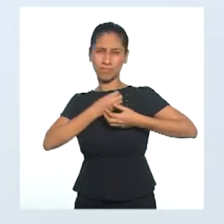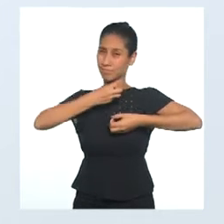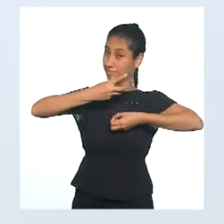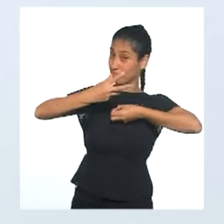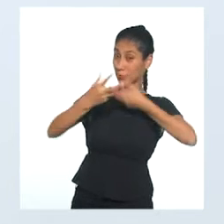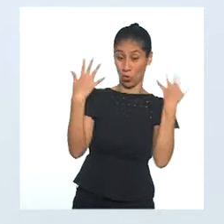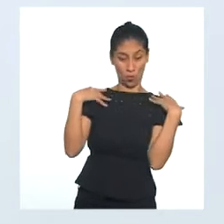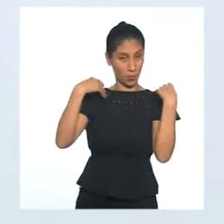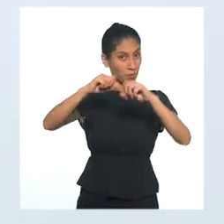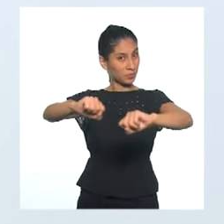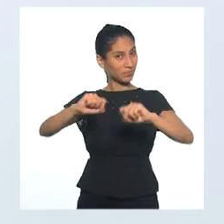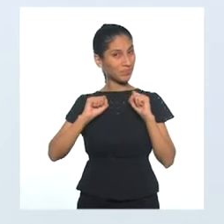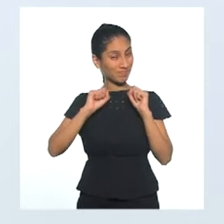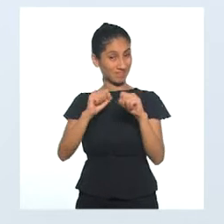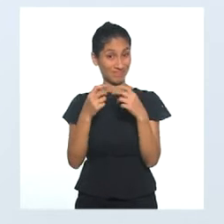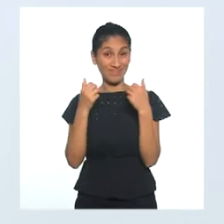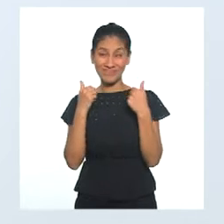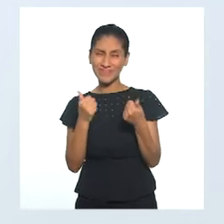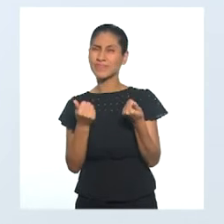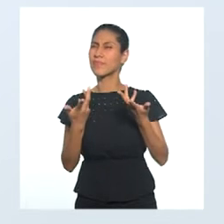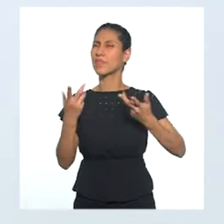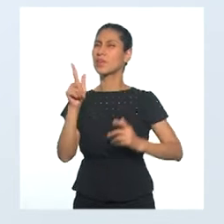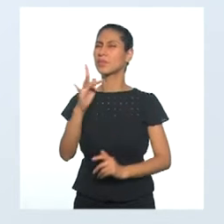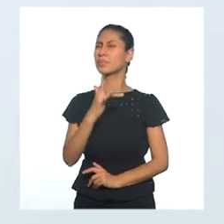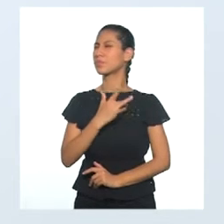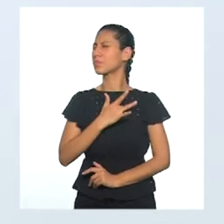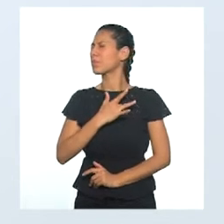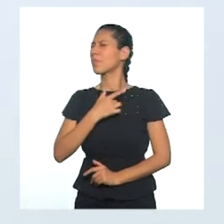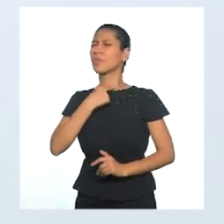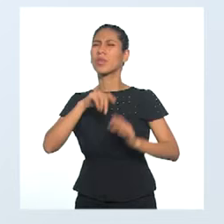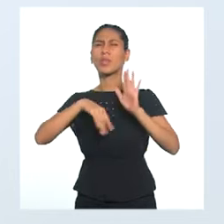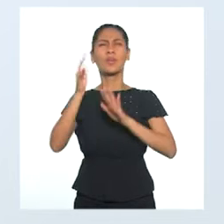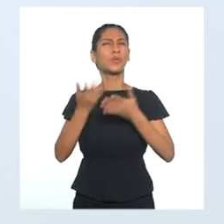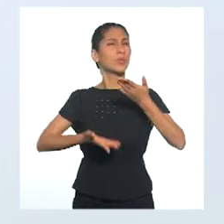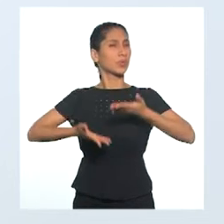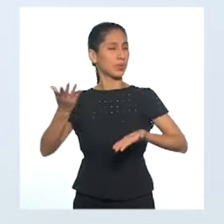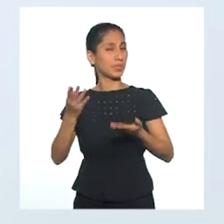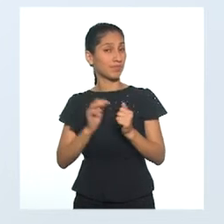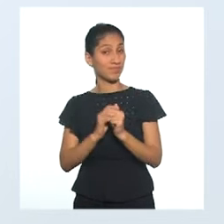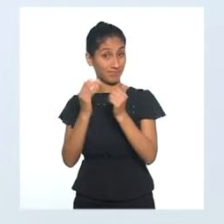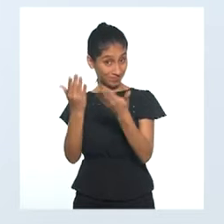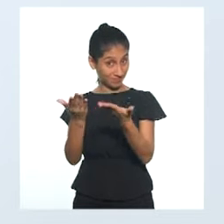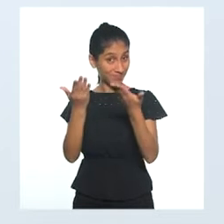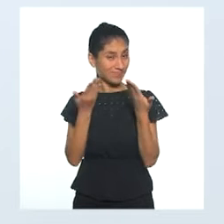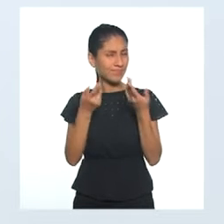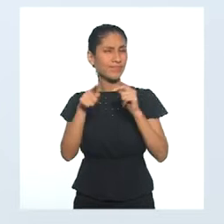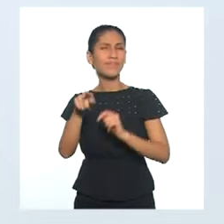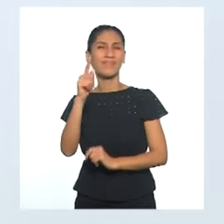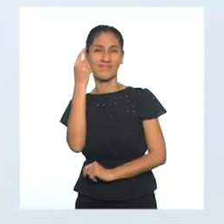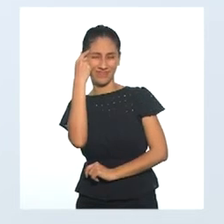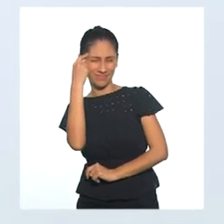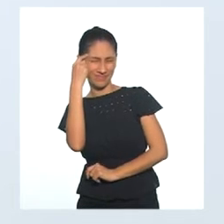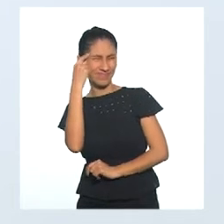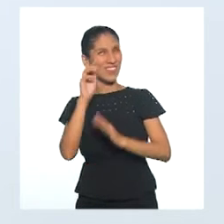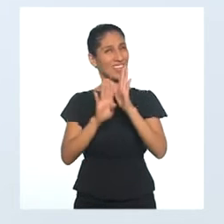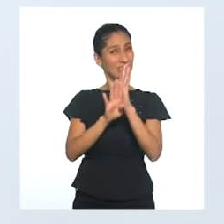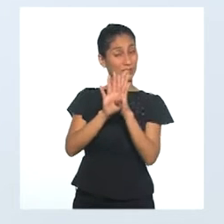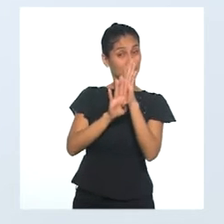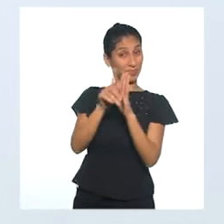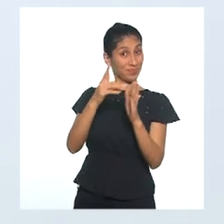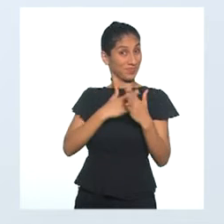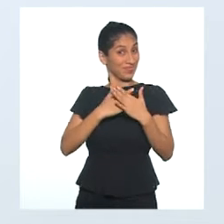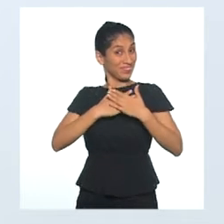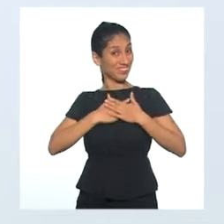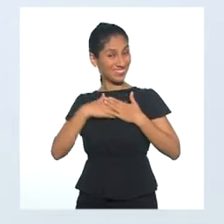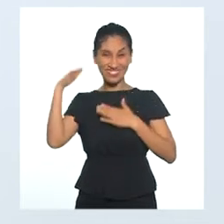y sensaciones con nuestro cuerpo? ¿Y cuál fue tu emoción favorita? Te invito a desarrollarla y sobre todo a que